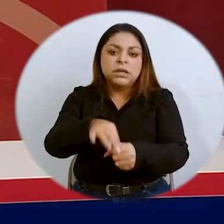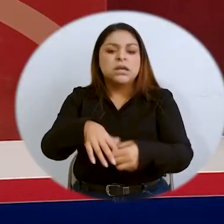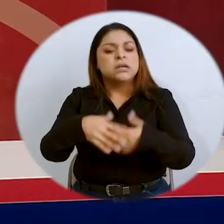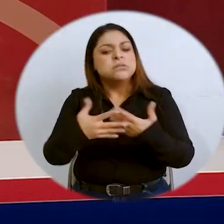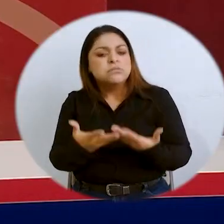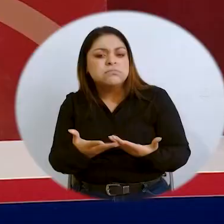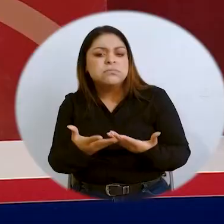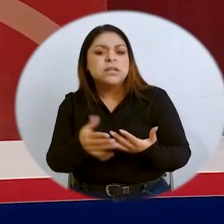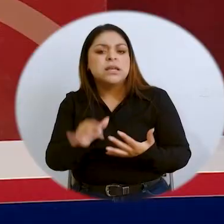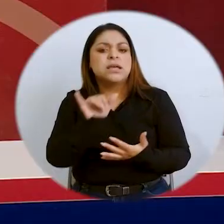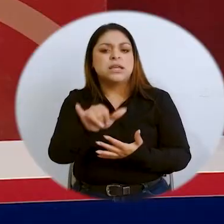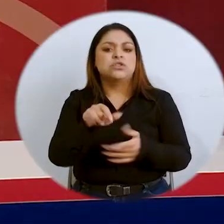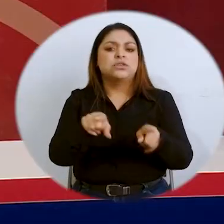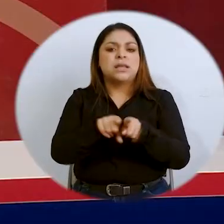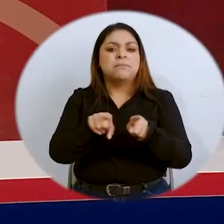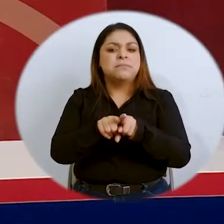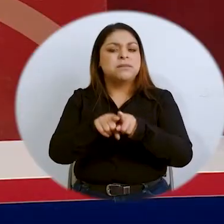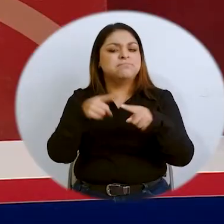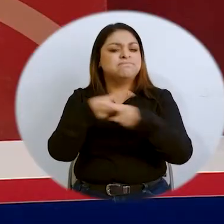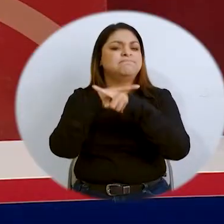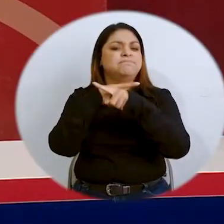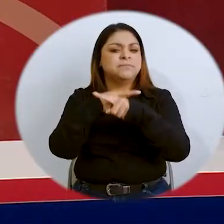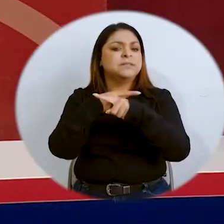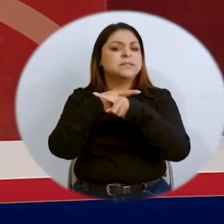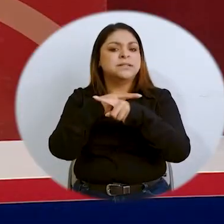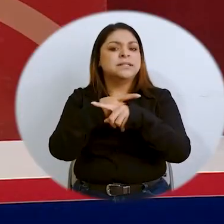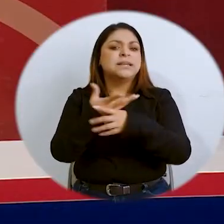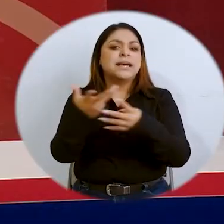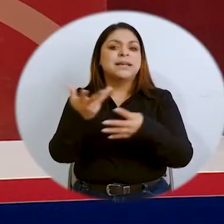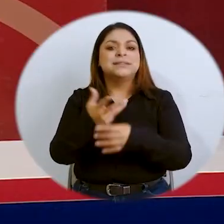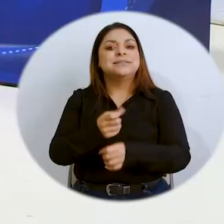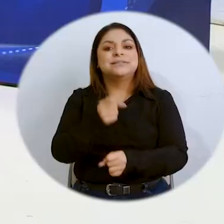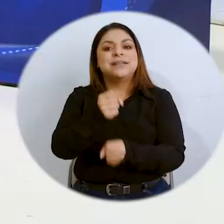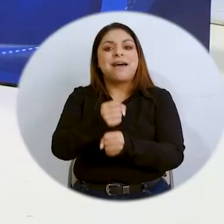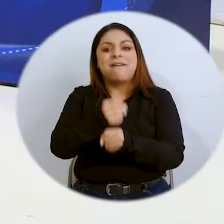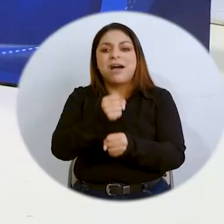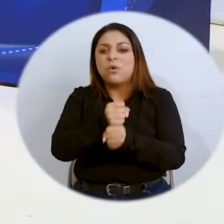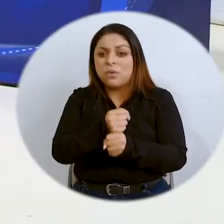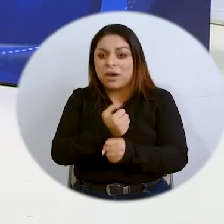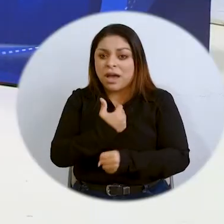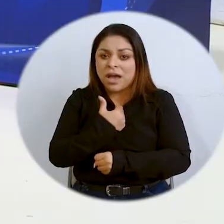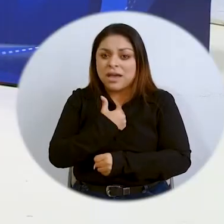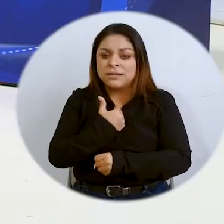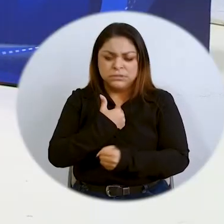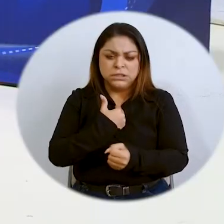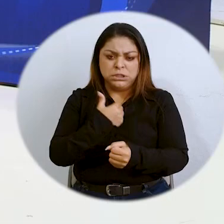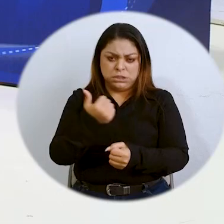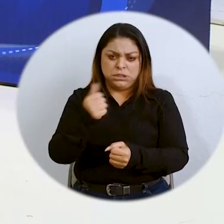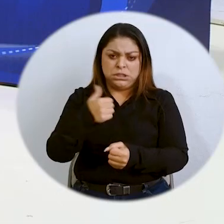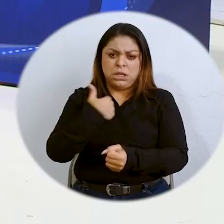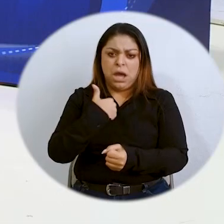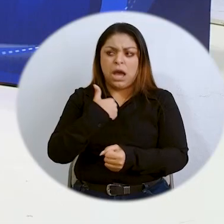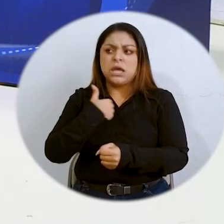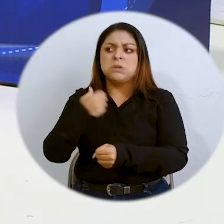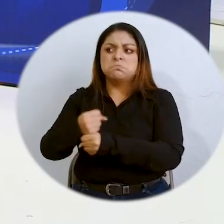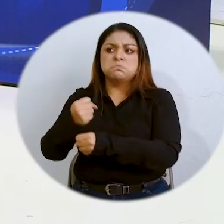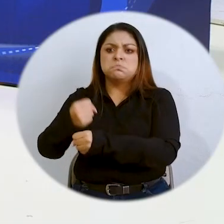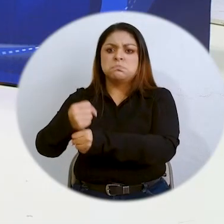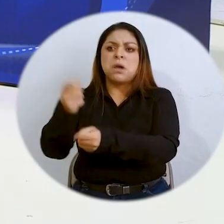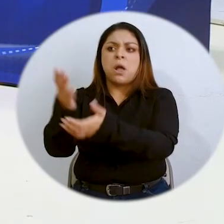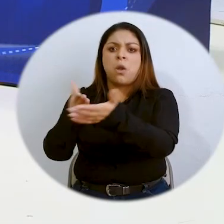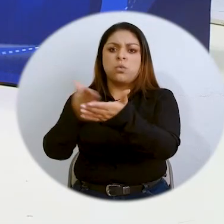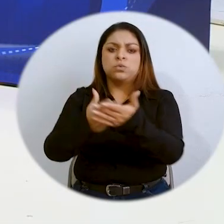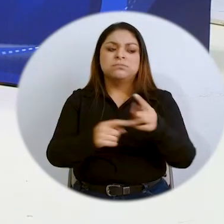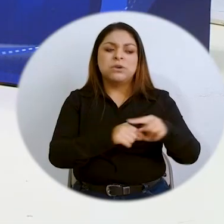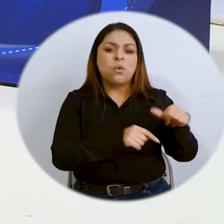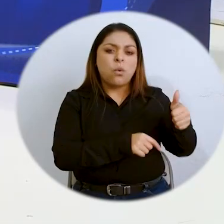sector agropecuario. Y esto está dando al traste también con un dualismo en el mercado laboral, donde tenemos, si bien es cierto,